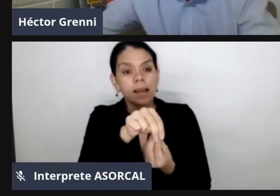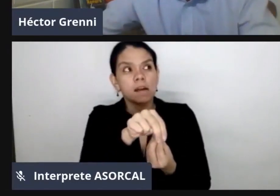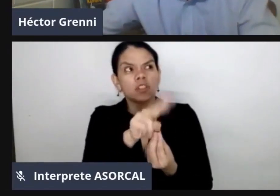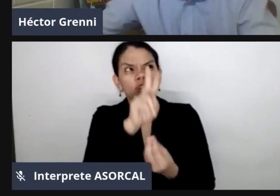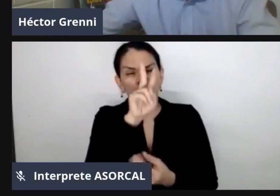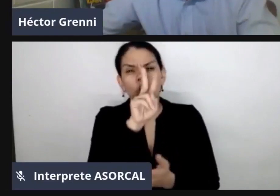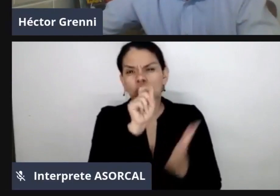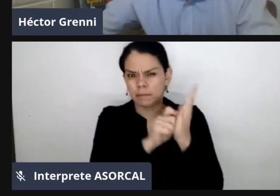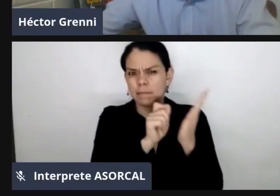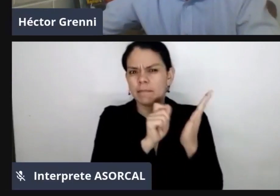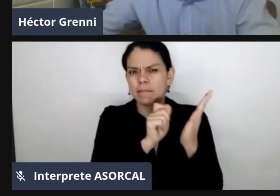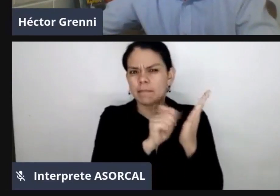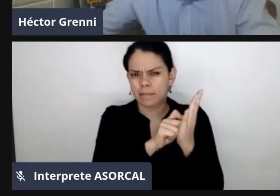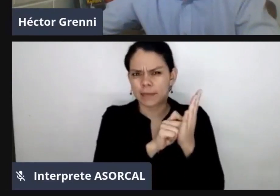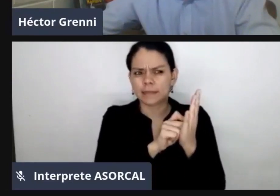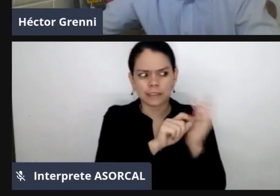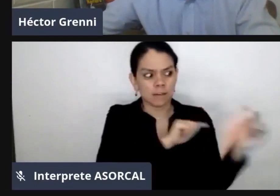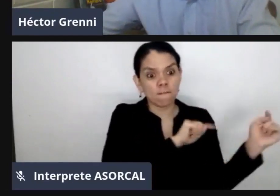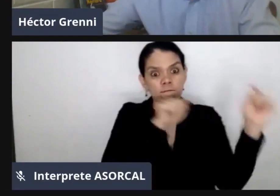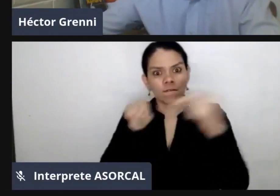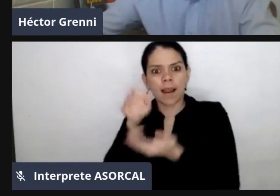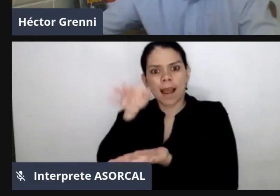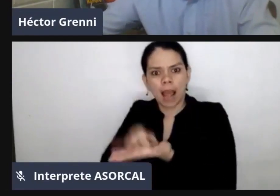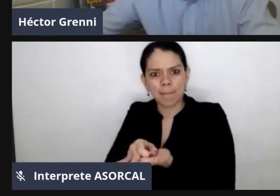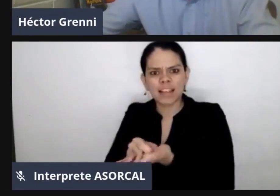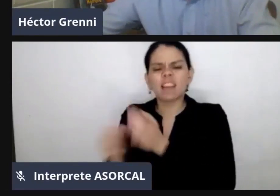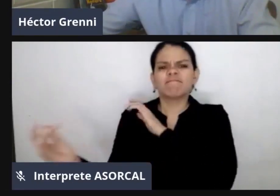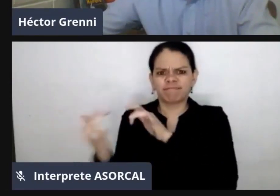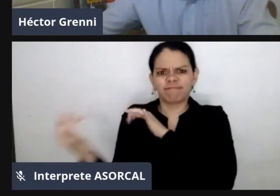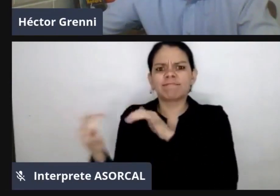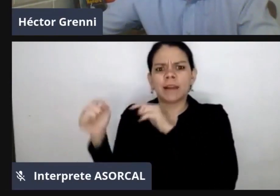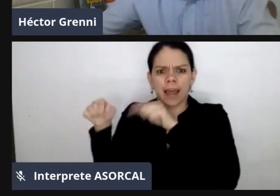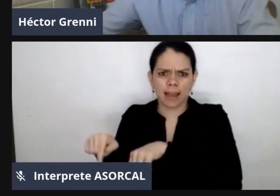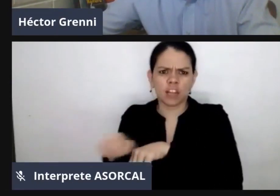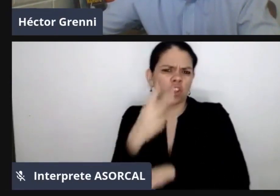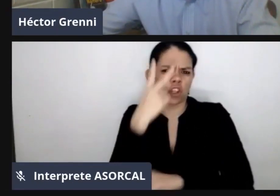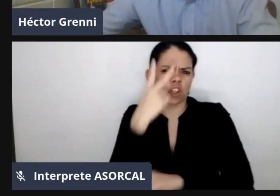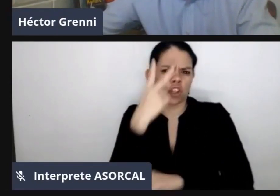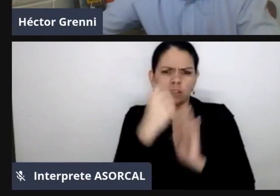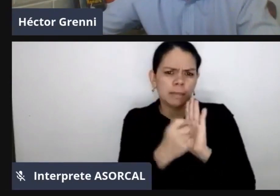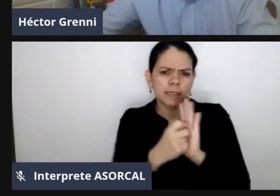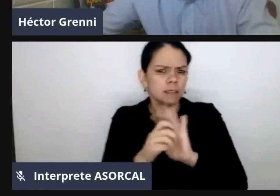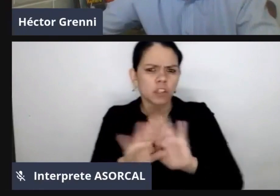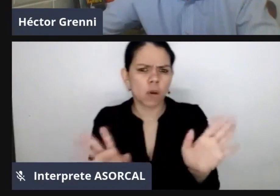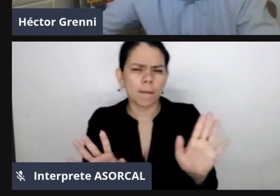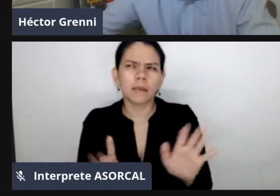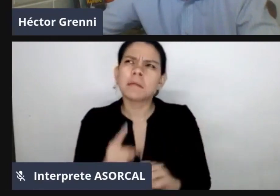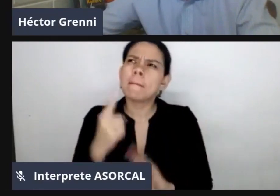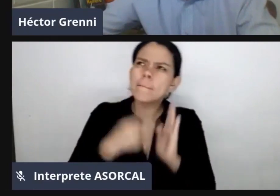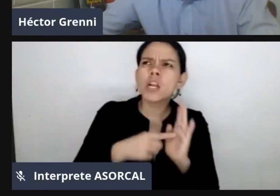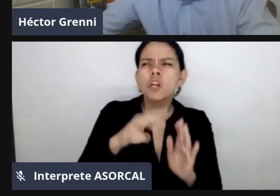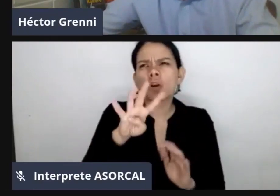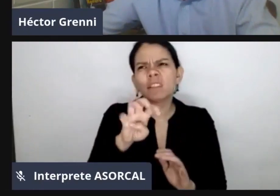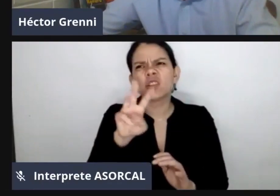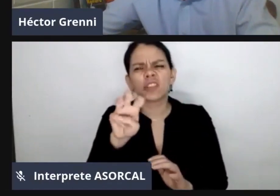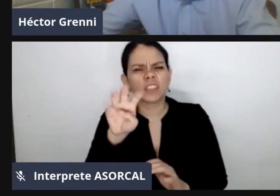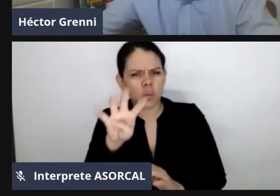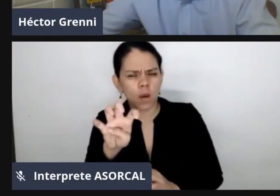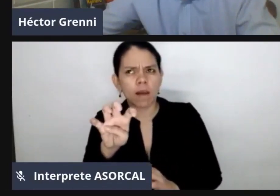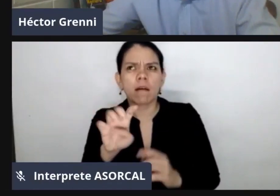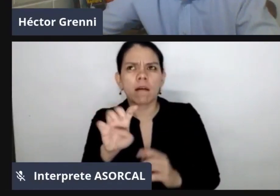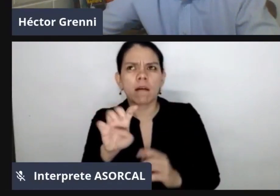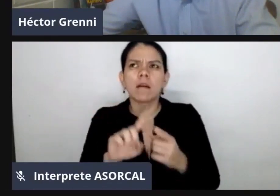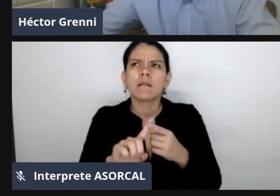guerra a la ciudad capital. Y estuvo en la segunda parte, en 1989, la segunda ofensiva,